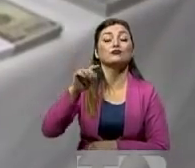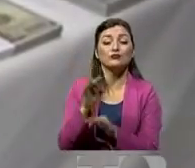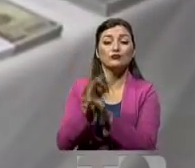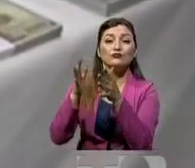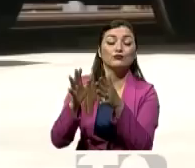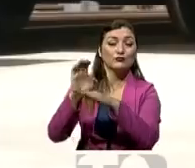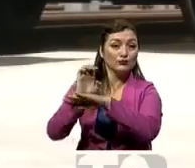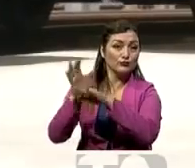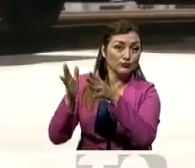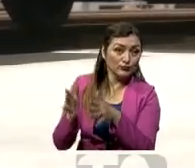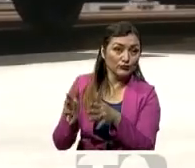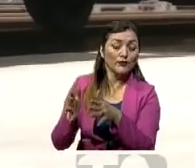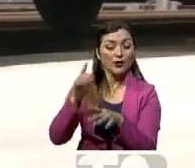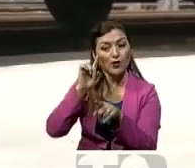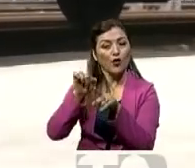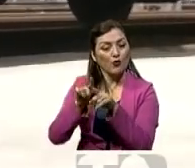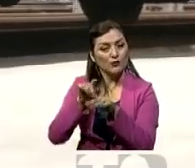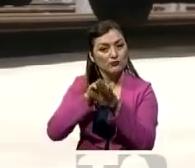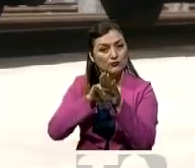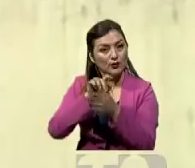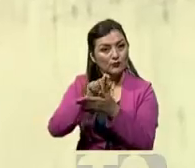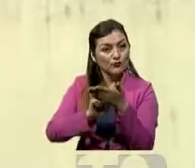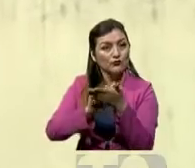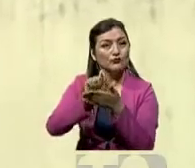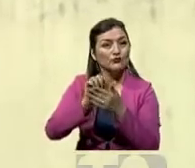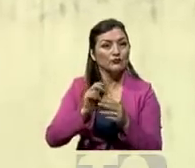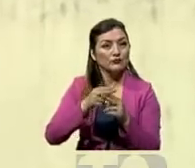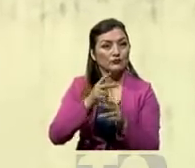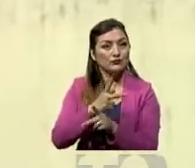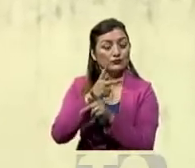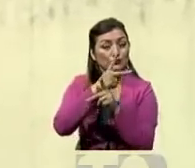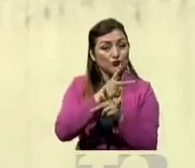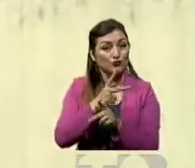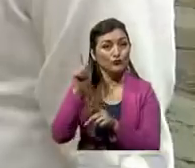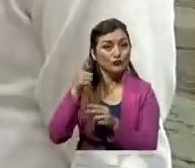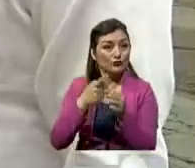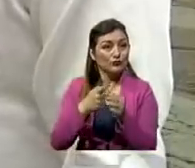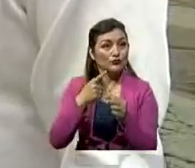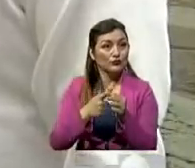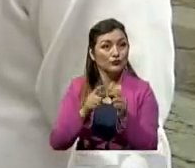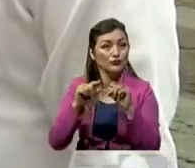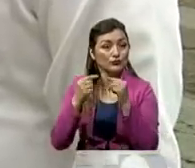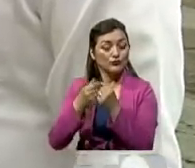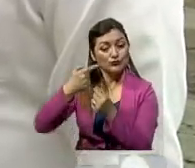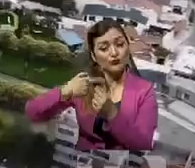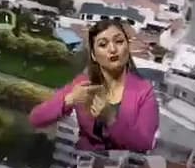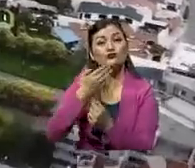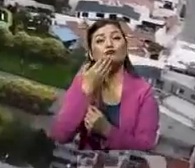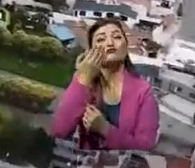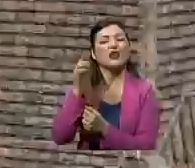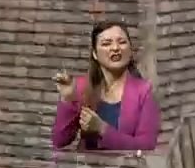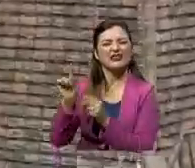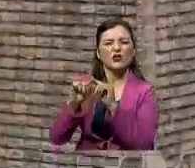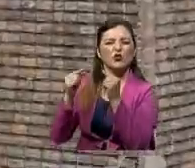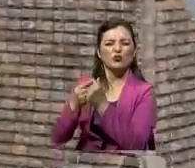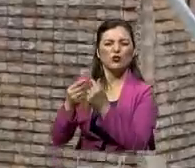funcionarios ecuatorianos para concretar la adjudicación. La ex concejala de Quito, Daniela Chacón, parte del colectivo Quito Cómo Vamos, denuncia que